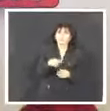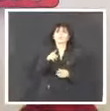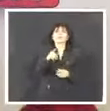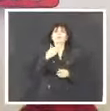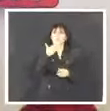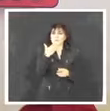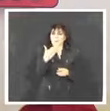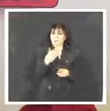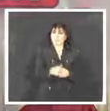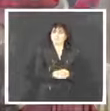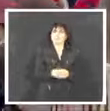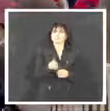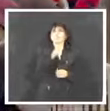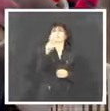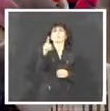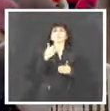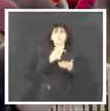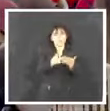va a hacer su lista de 10?